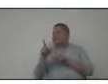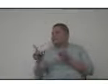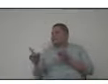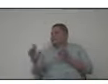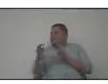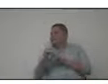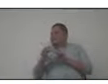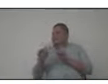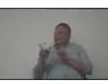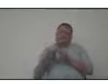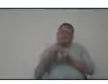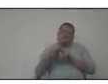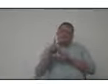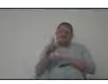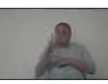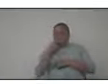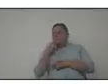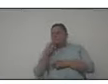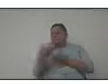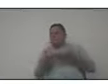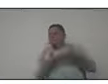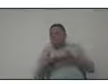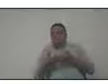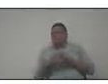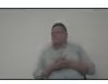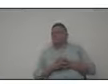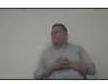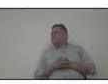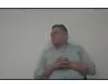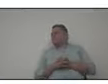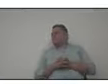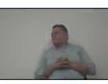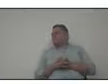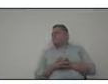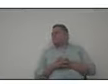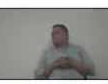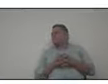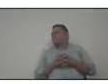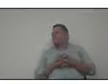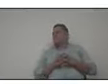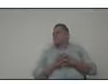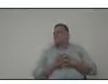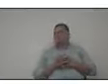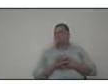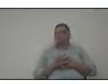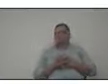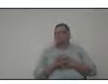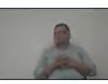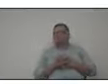Ah, aclara la doctora, listo, bien. Chulado. La tasa de incidencia de sífilis congénita,